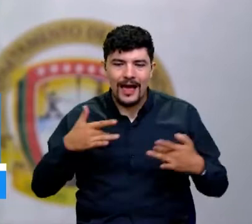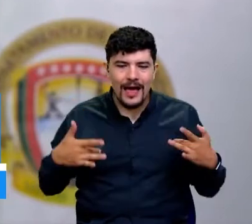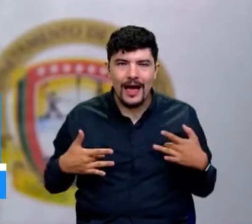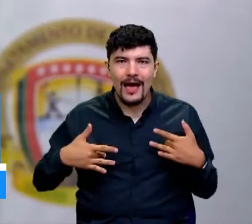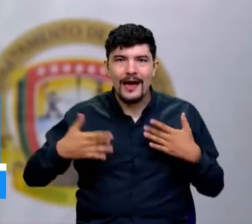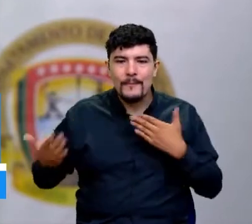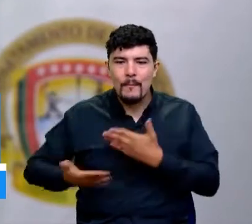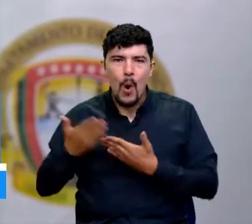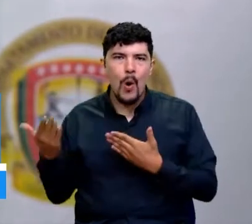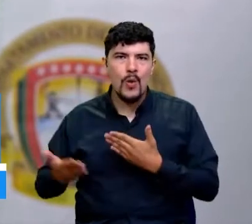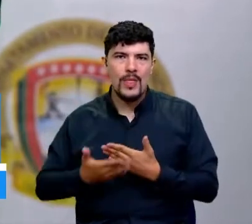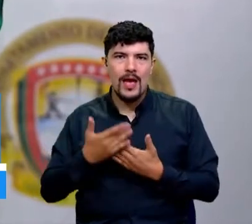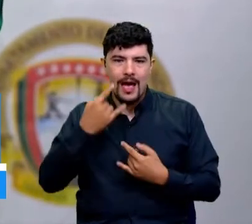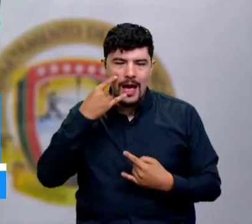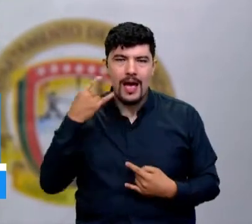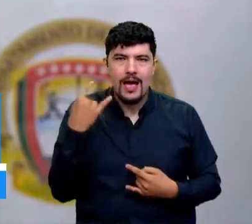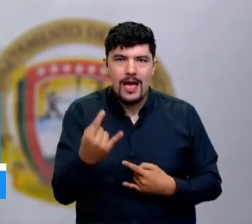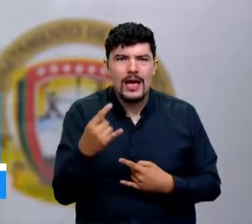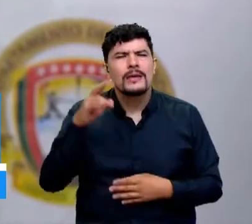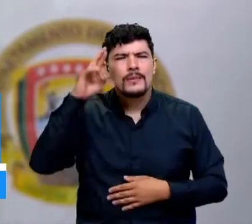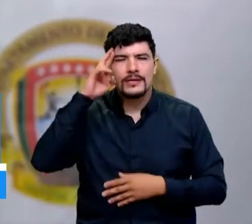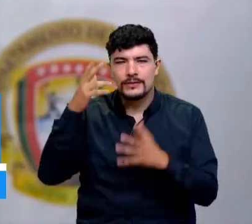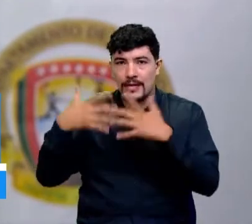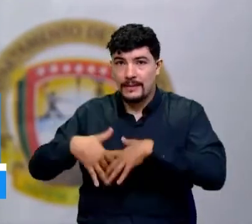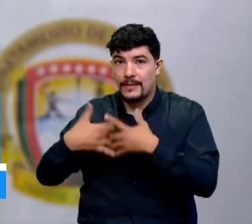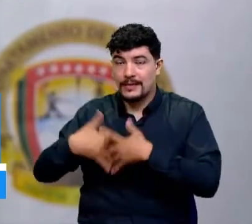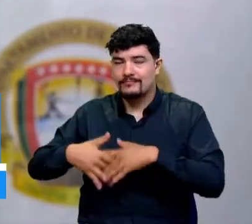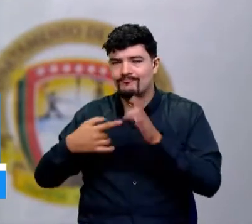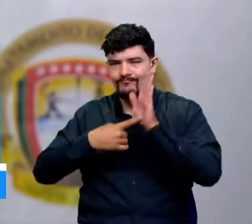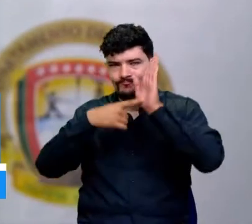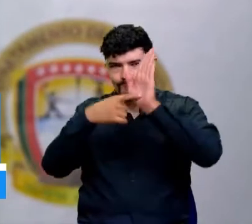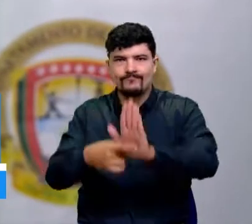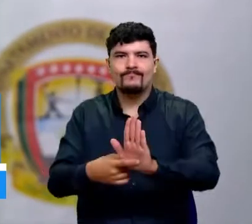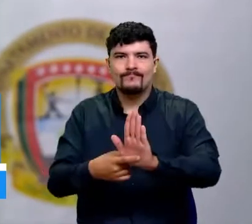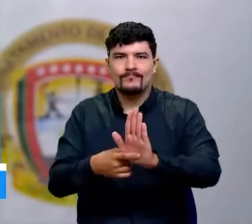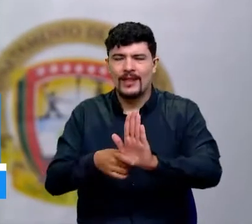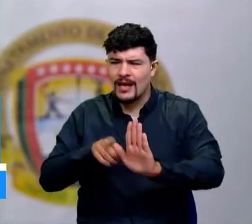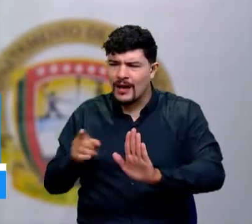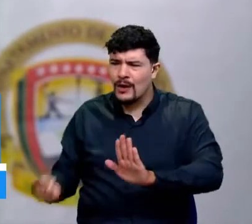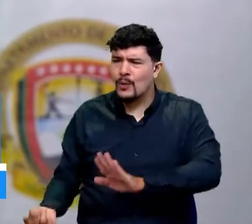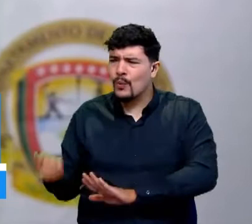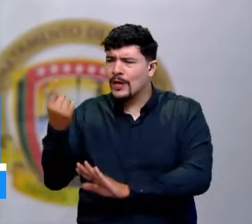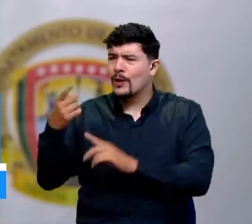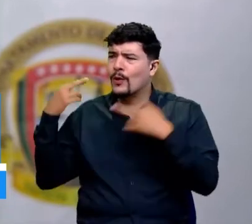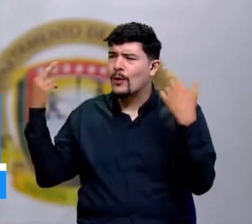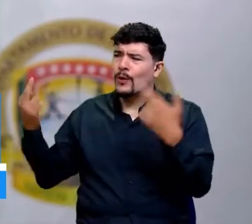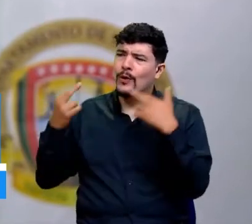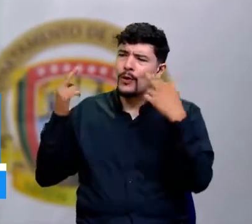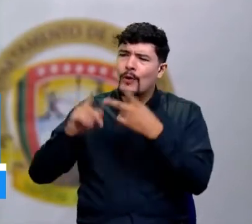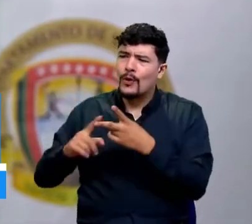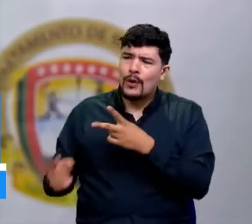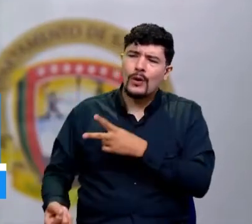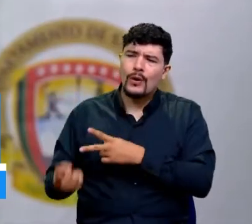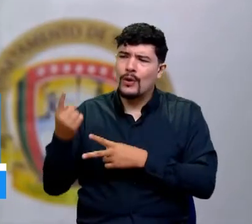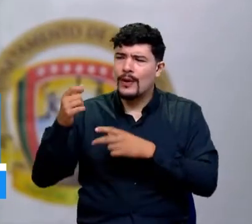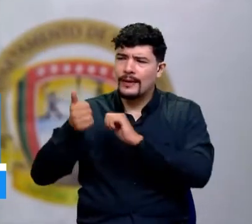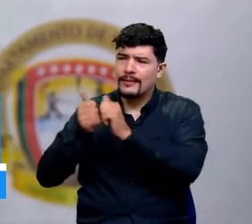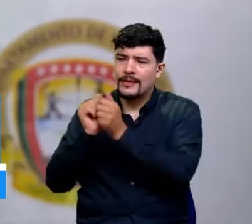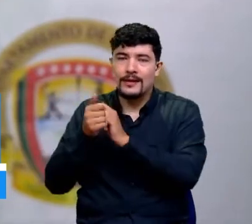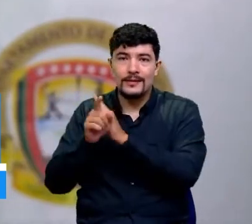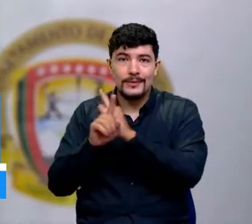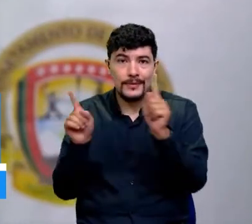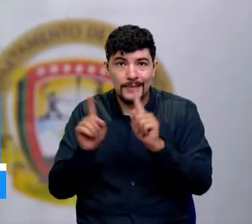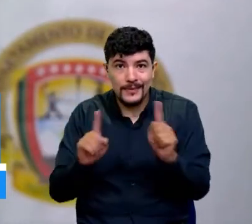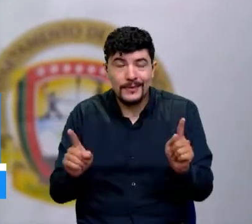moda, y queremos como empresa mostrar que más allá de la recreación, más allá del deporte, también tenemos